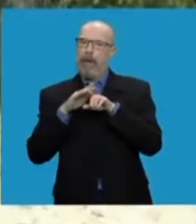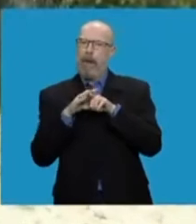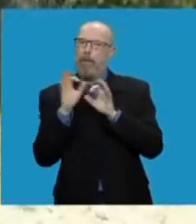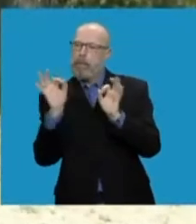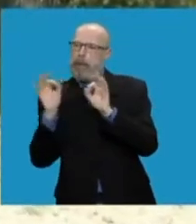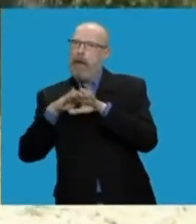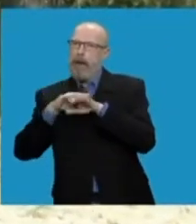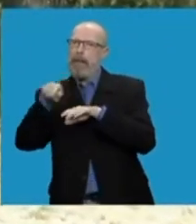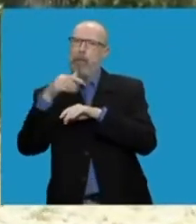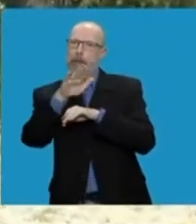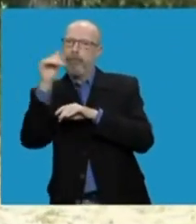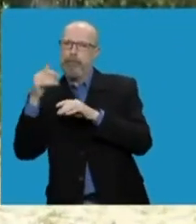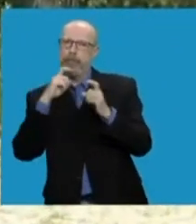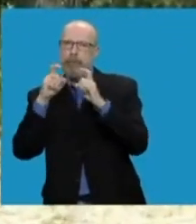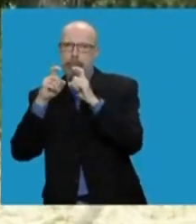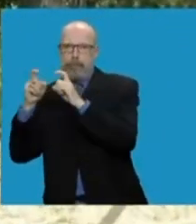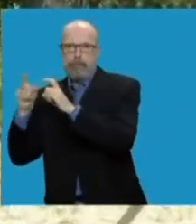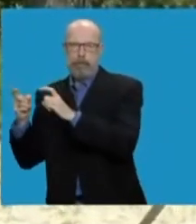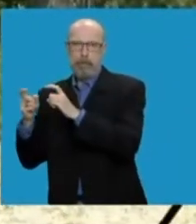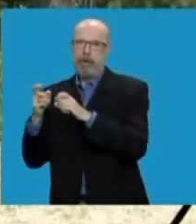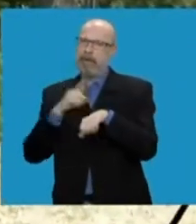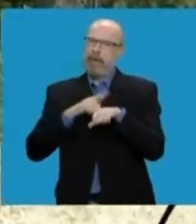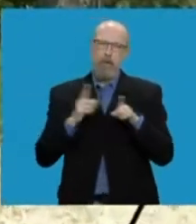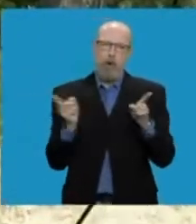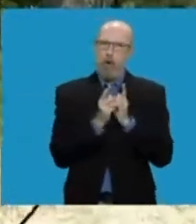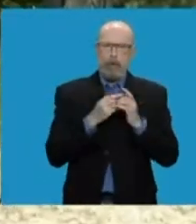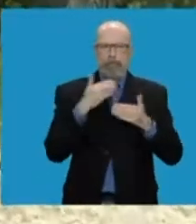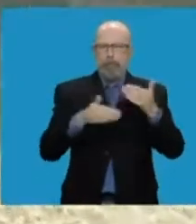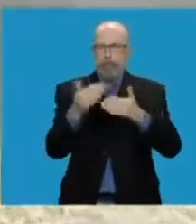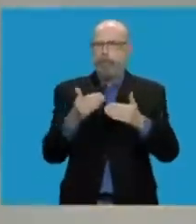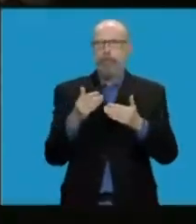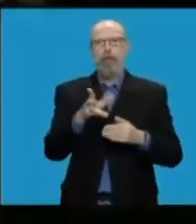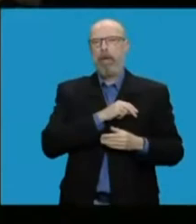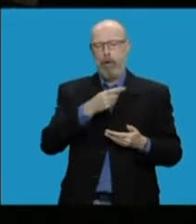Entonces era un trabajo en tiempo récord y es para todos.